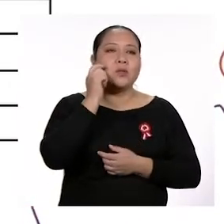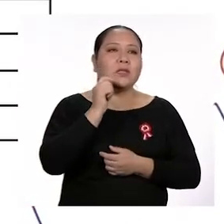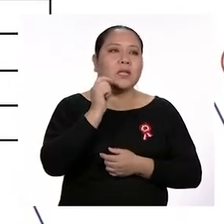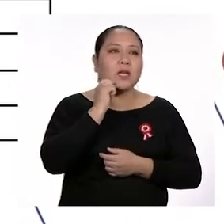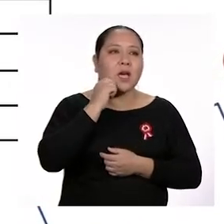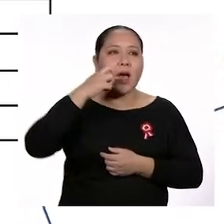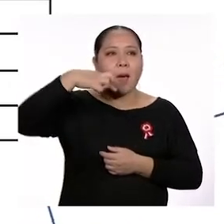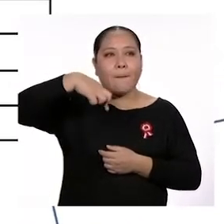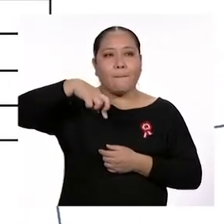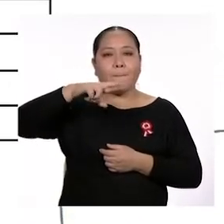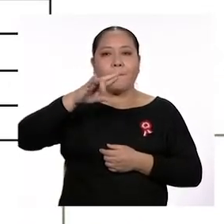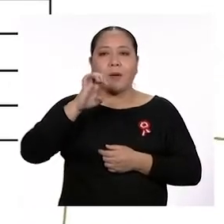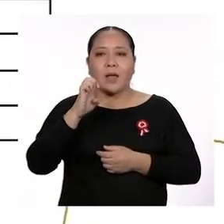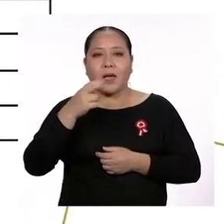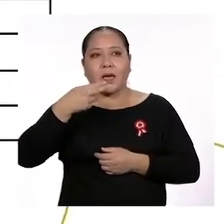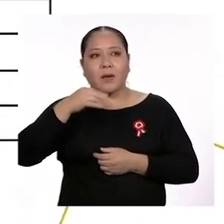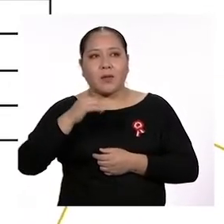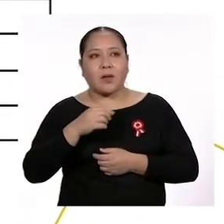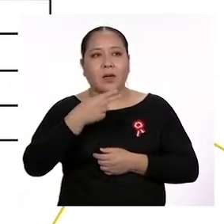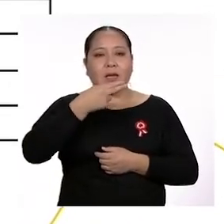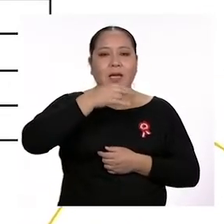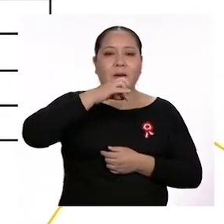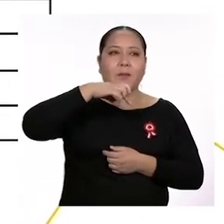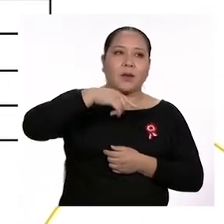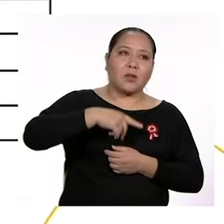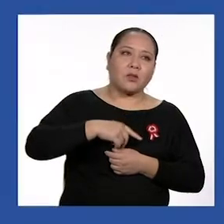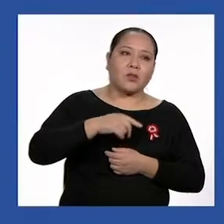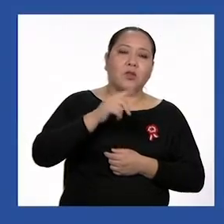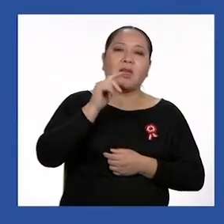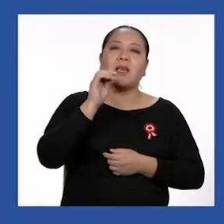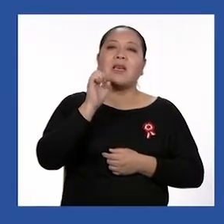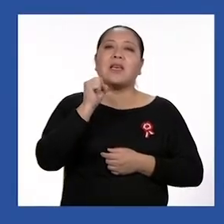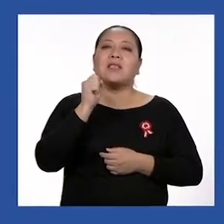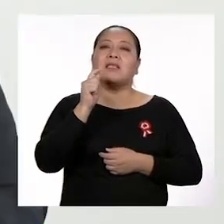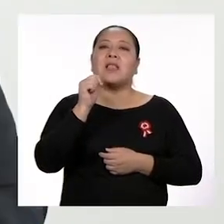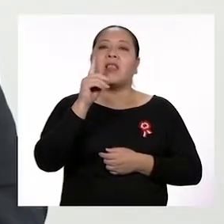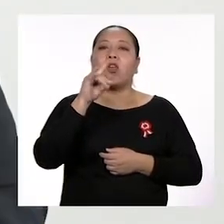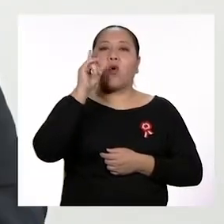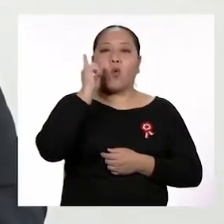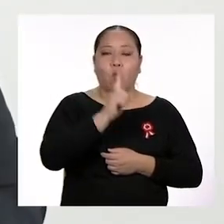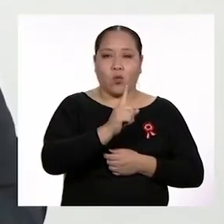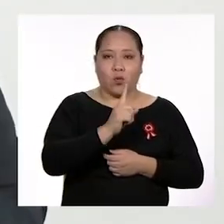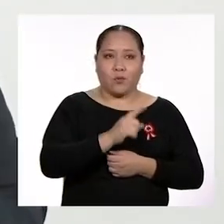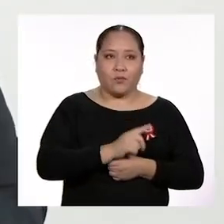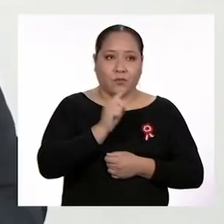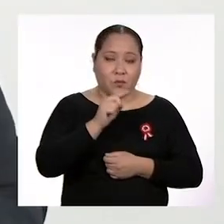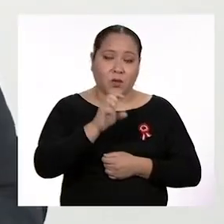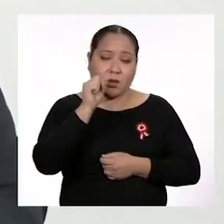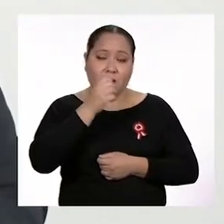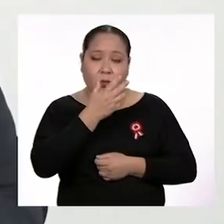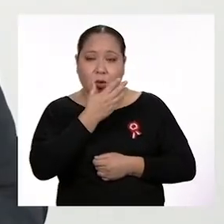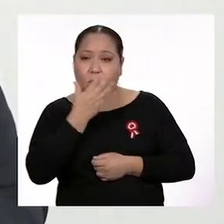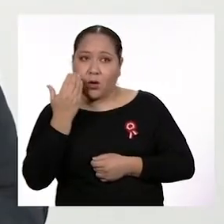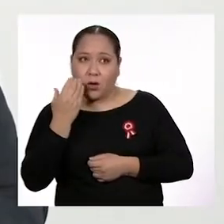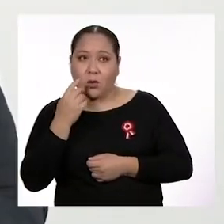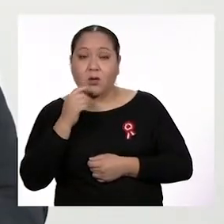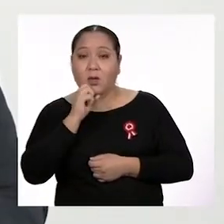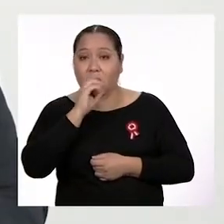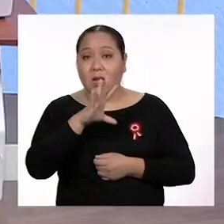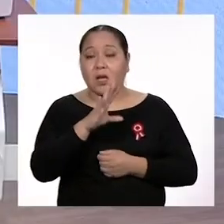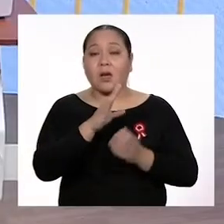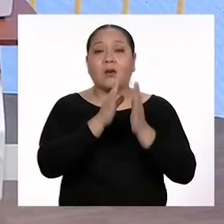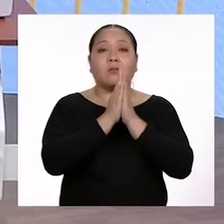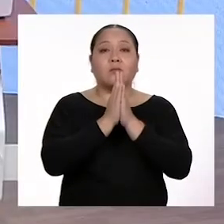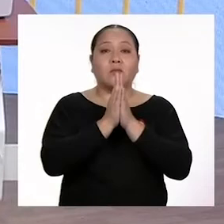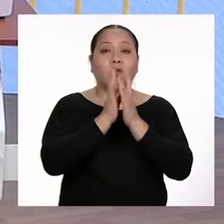de prehipertensión e hipertensión estadio 1. Si bien ha mejorado, dile que tenga mucho